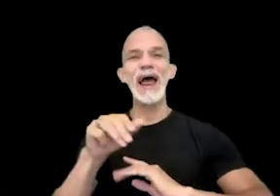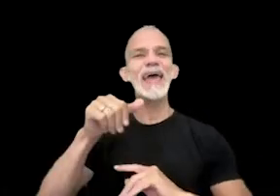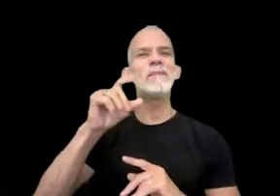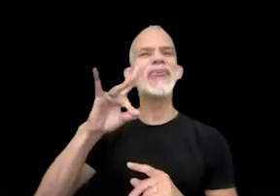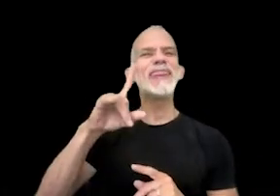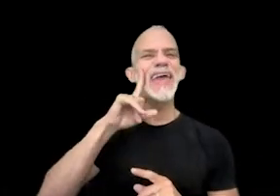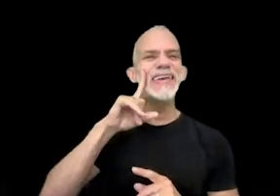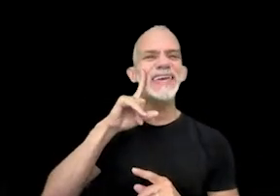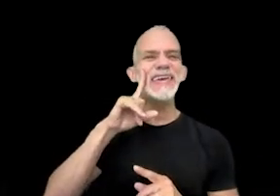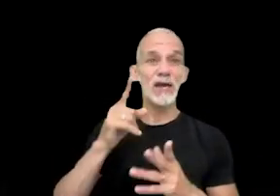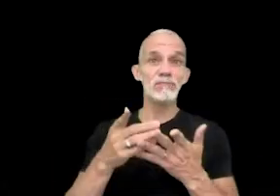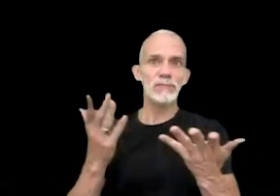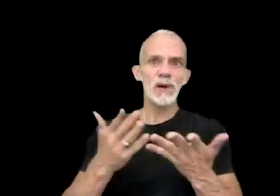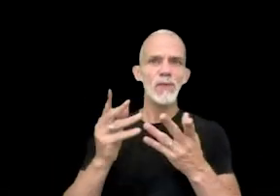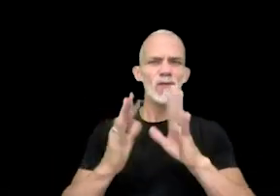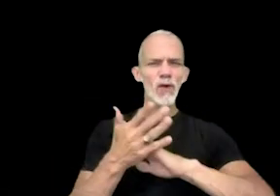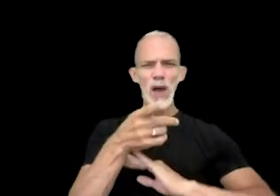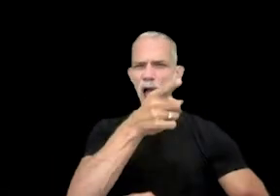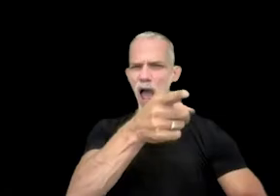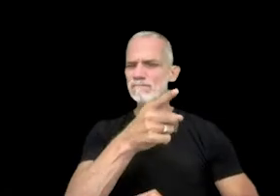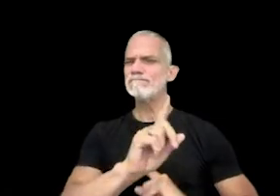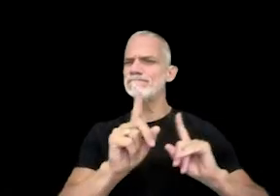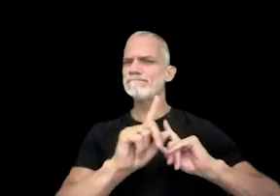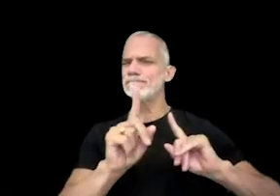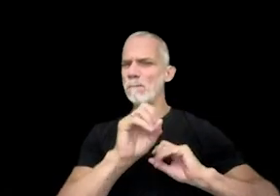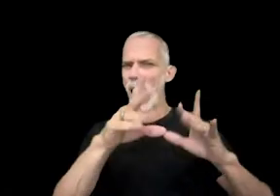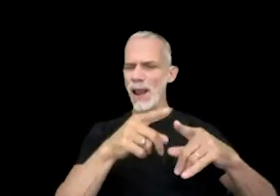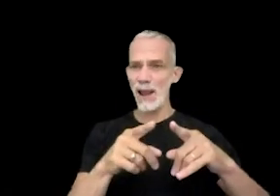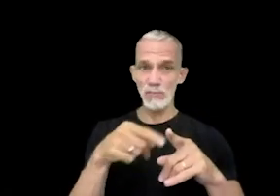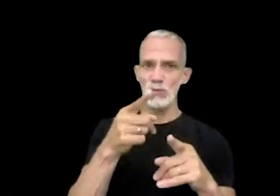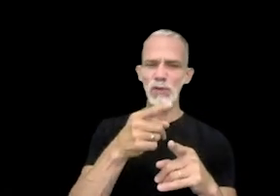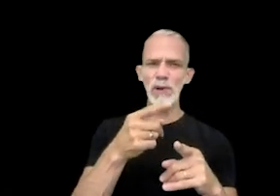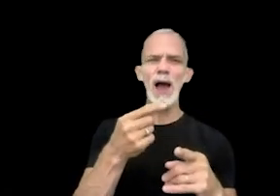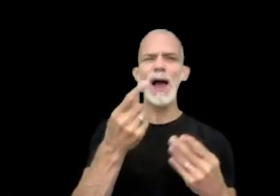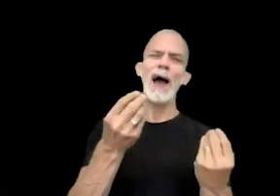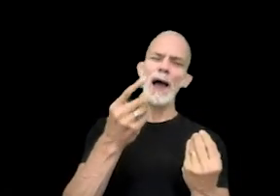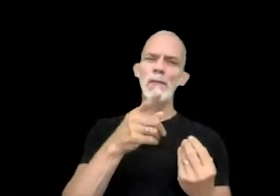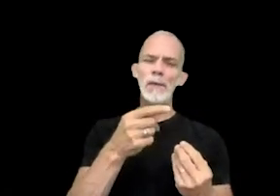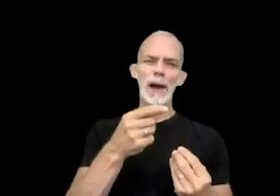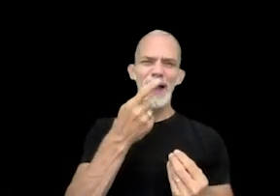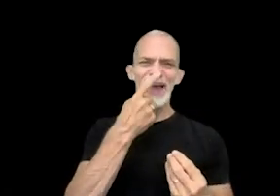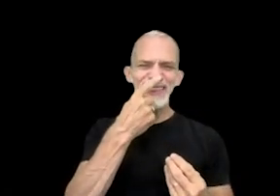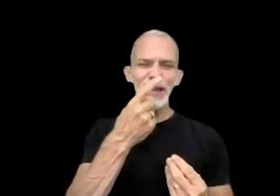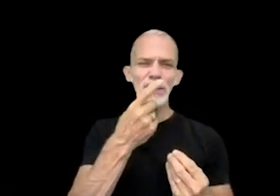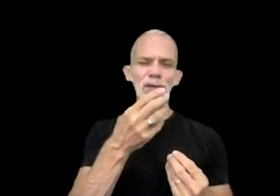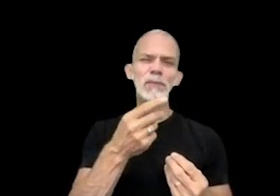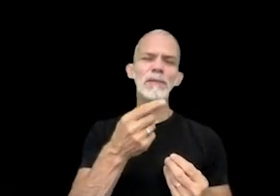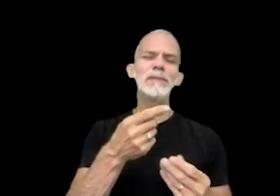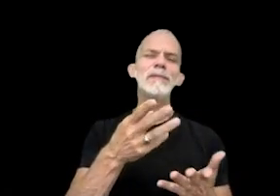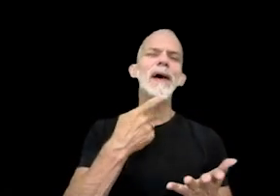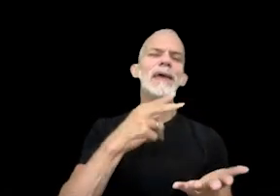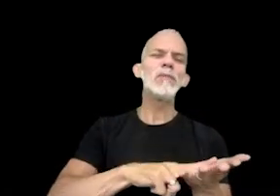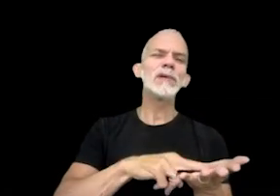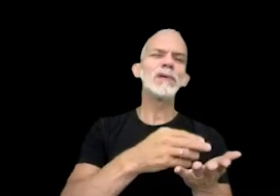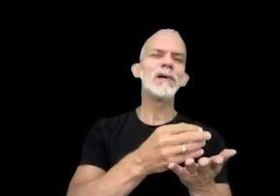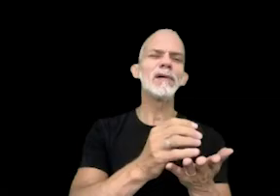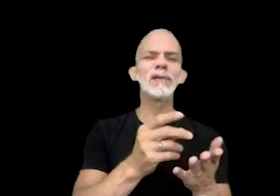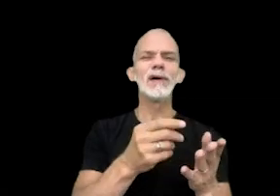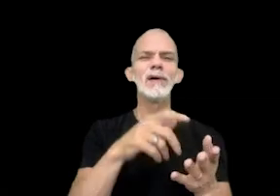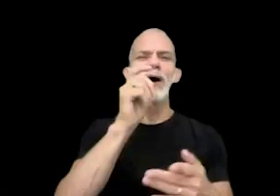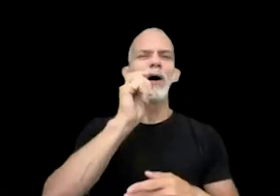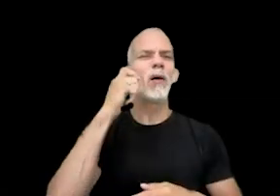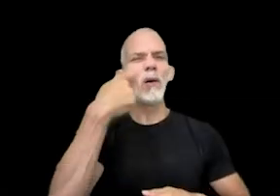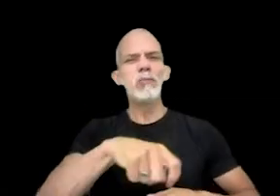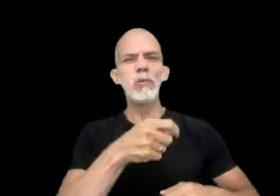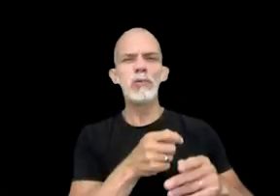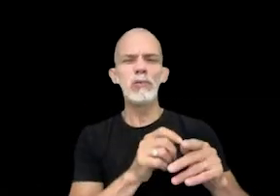determinados tipos de esquemas que en realidad ya vamos a aprender que ya estaban repudiados, ya estaban rechazados por nuestro